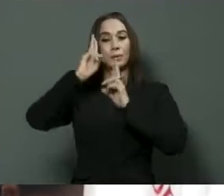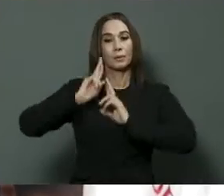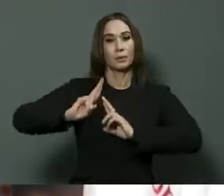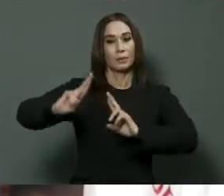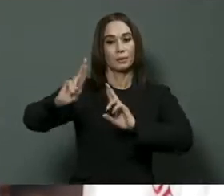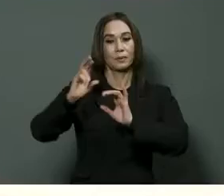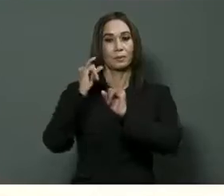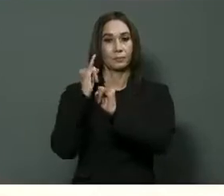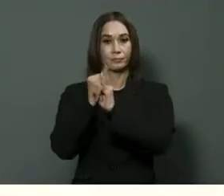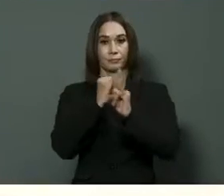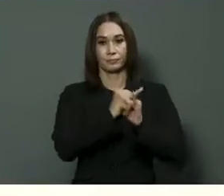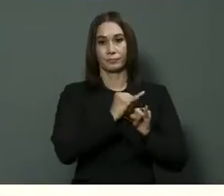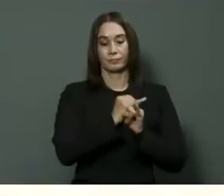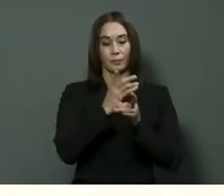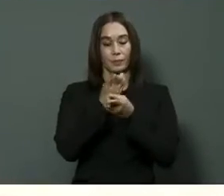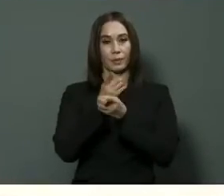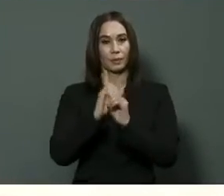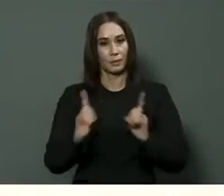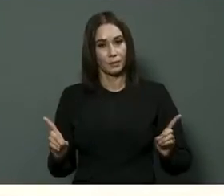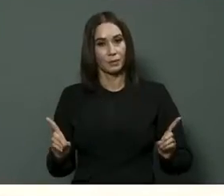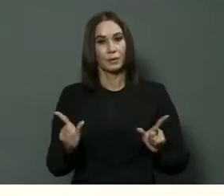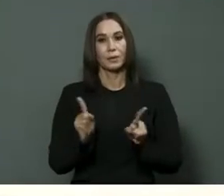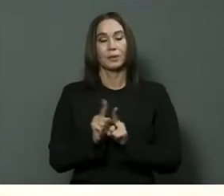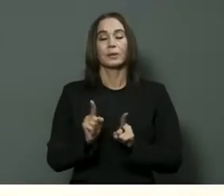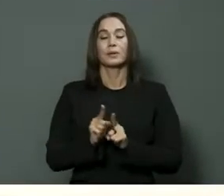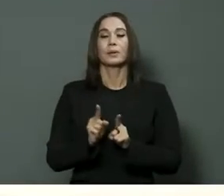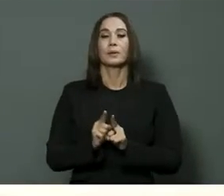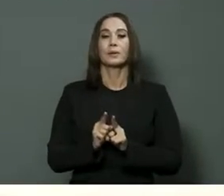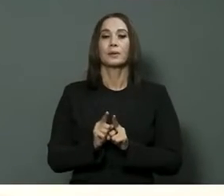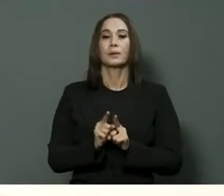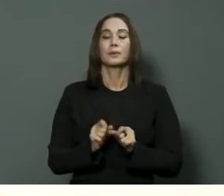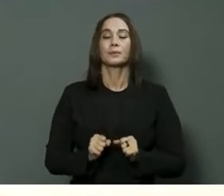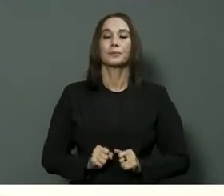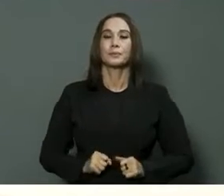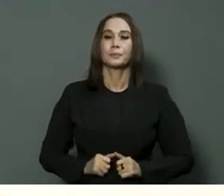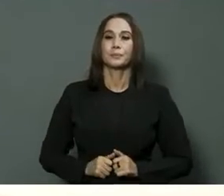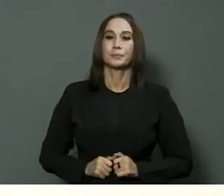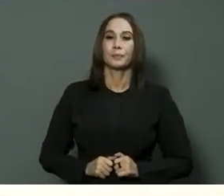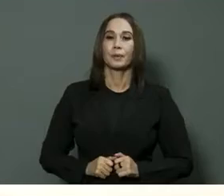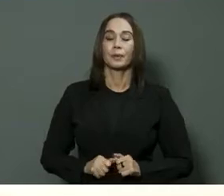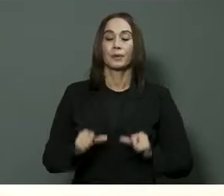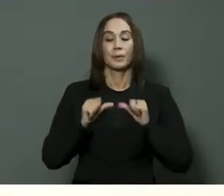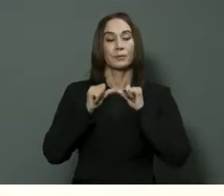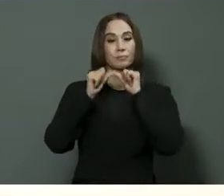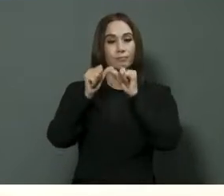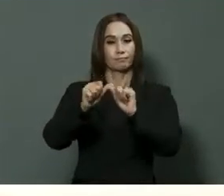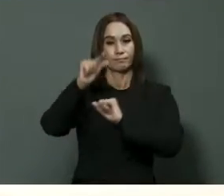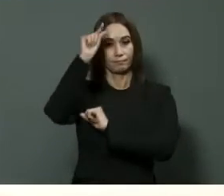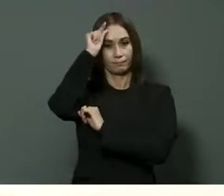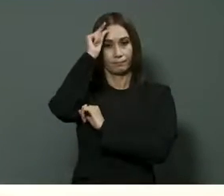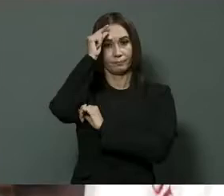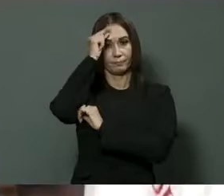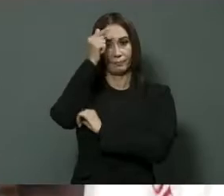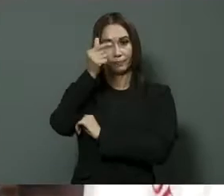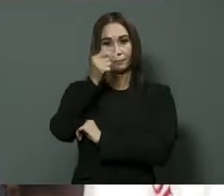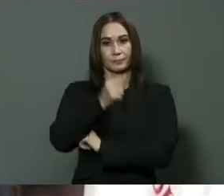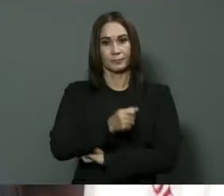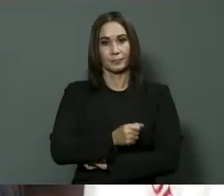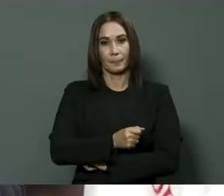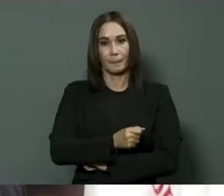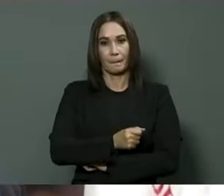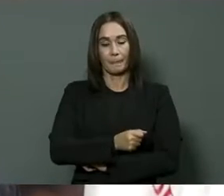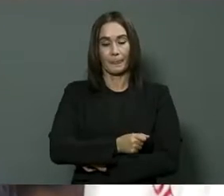a la institucionalidad democrática y la continuidad del Estado.